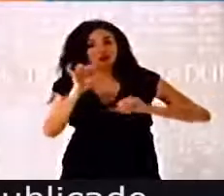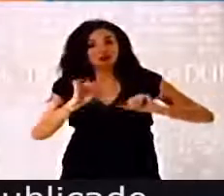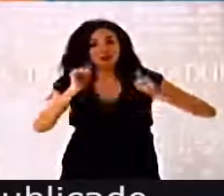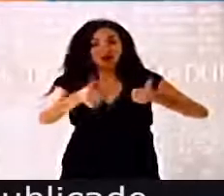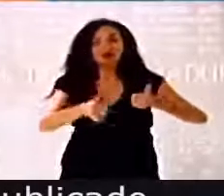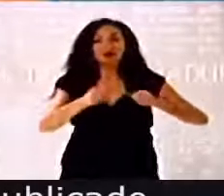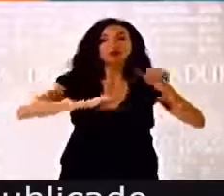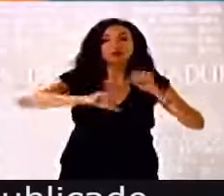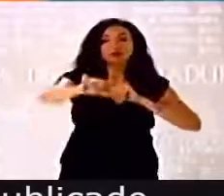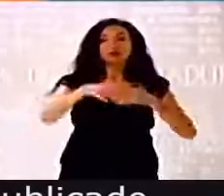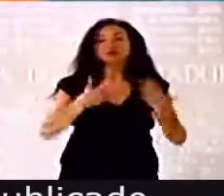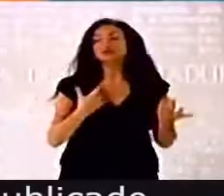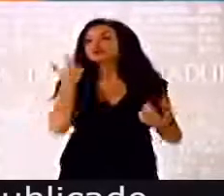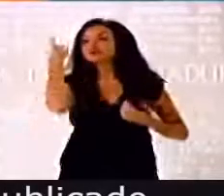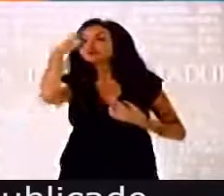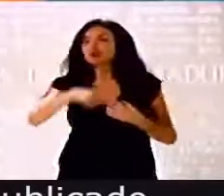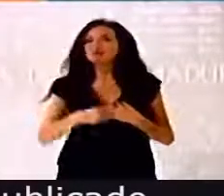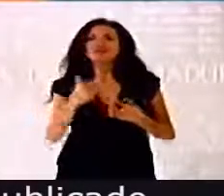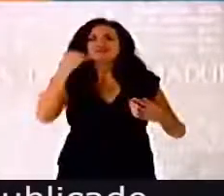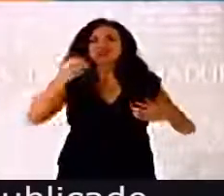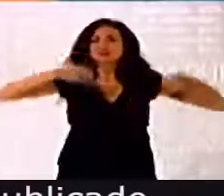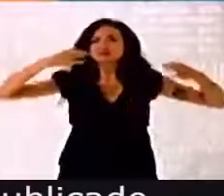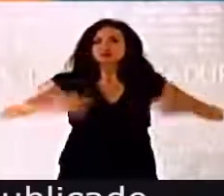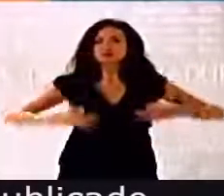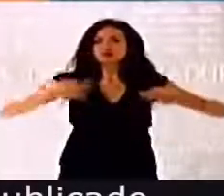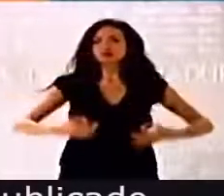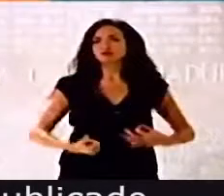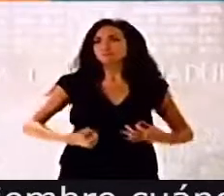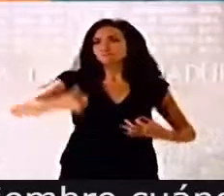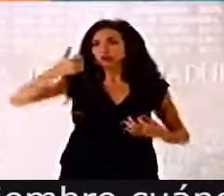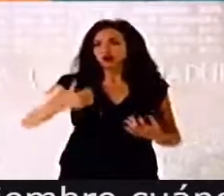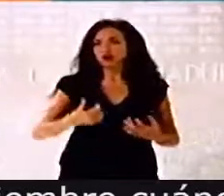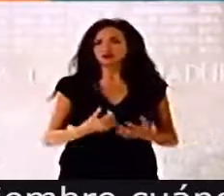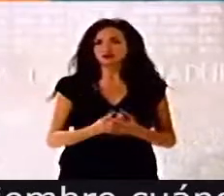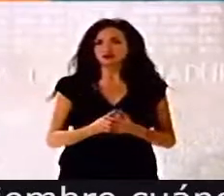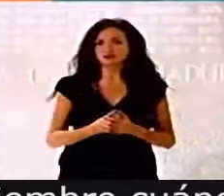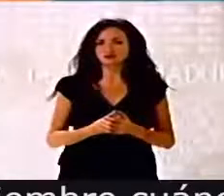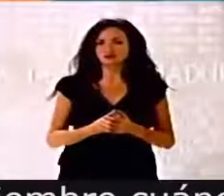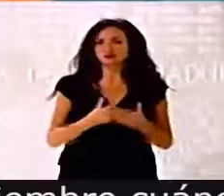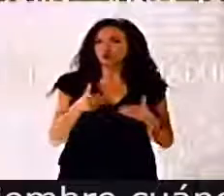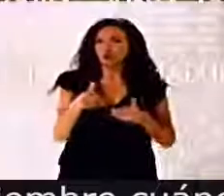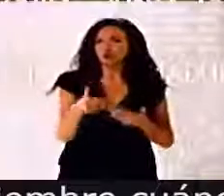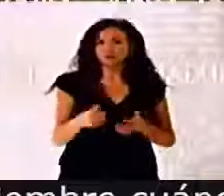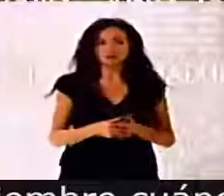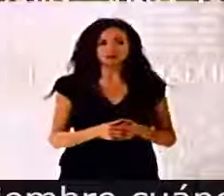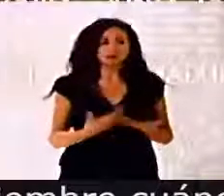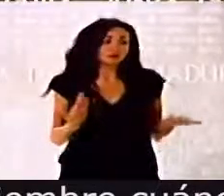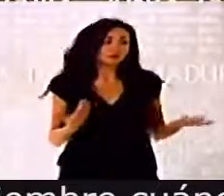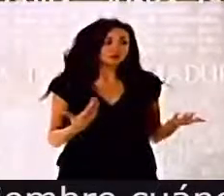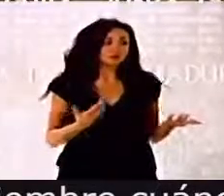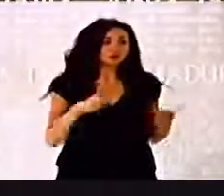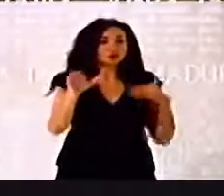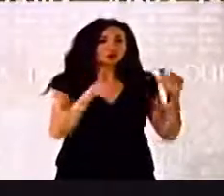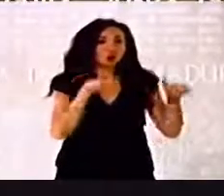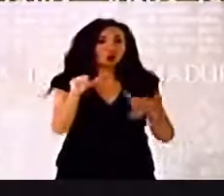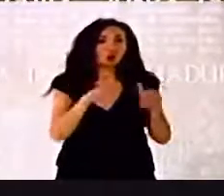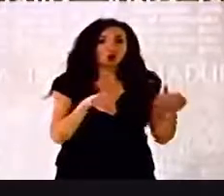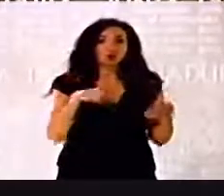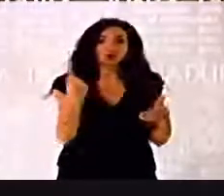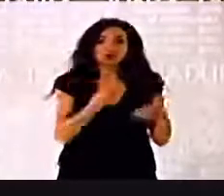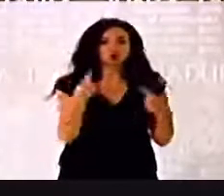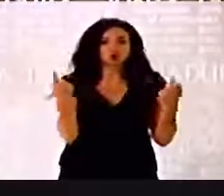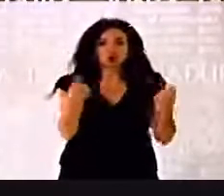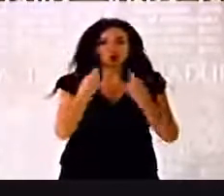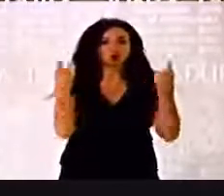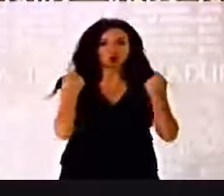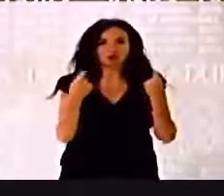poder concretar más de estas fechas que se han ido publicando de los procesos selectivos? Cuando se convoquen cada una de ellas, lo anunciamos como siempre